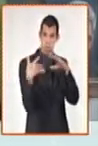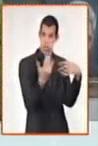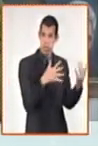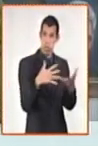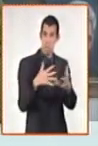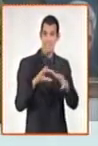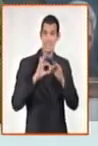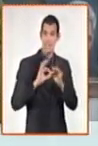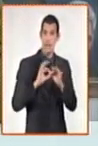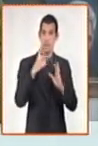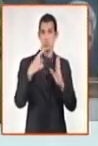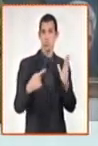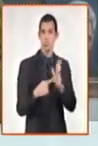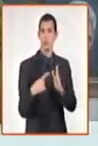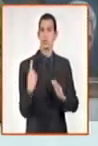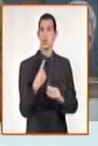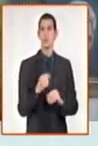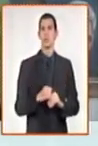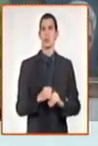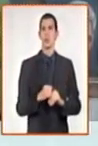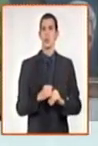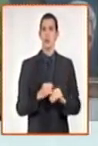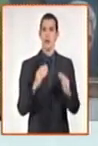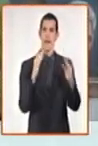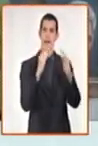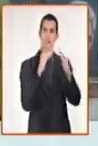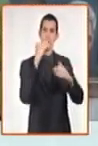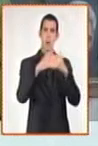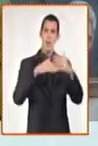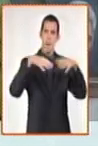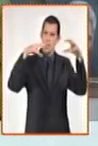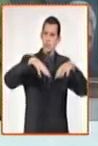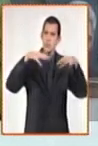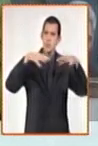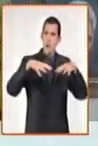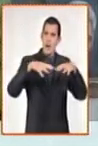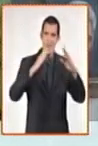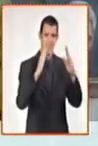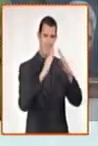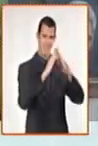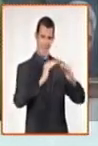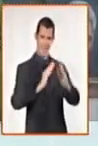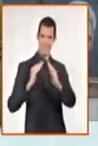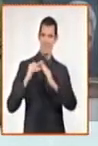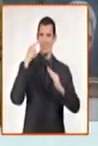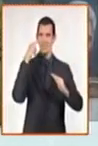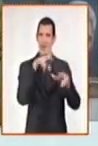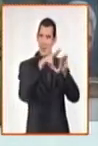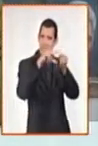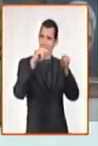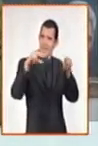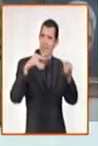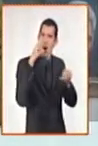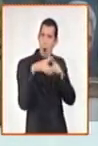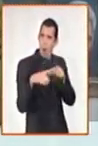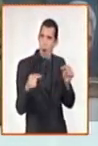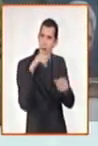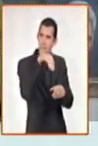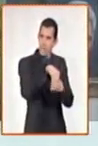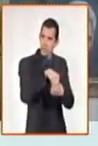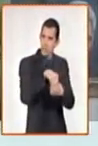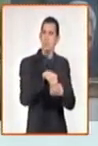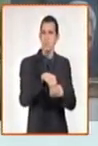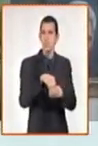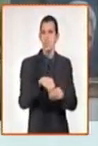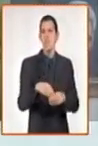controlada, las calfrisas, como le decimos en Pinar del Río, y las casas de cura natural, que la provincia tiene un total de